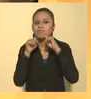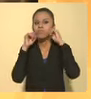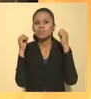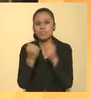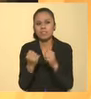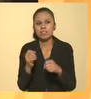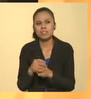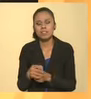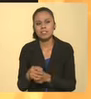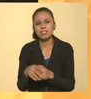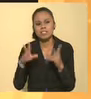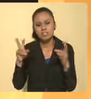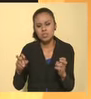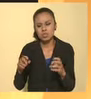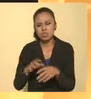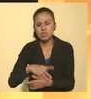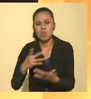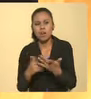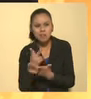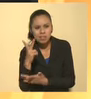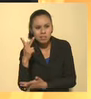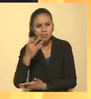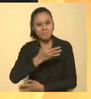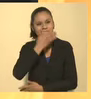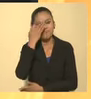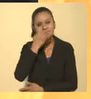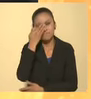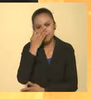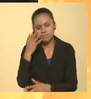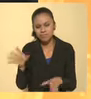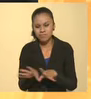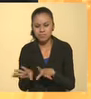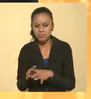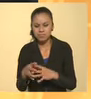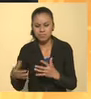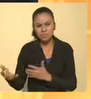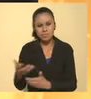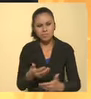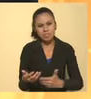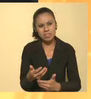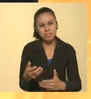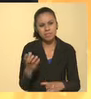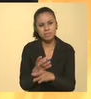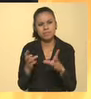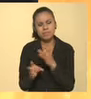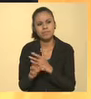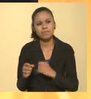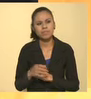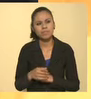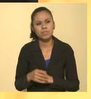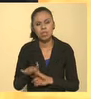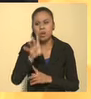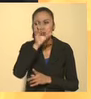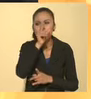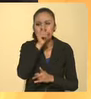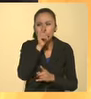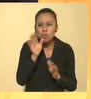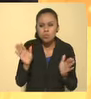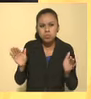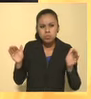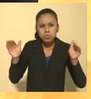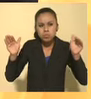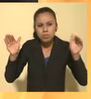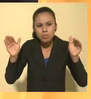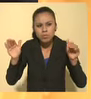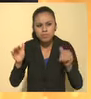la vegetación, de las plantas, de las flores, de cómo combines las cosas para ir creando, de los pájaros, o sea, todas